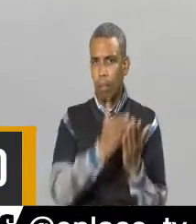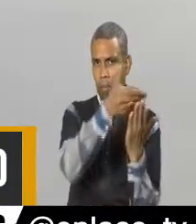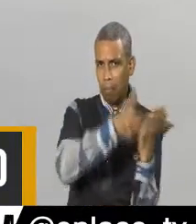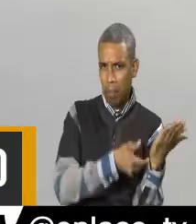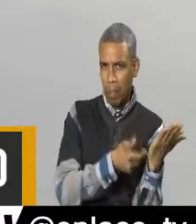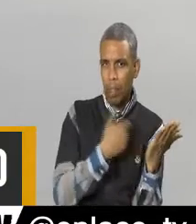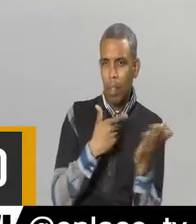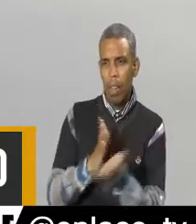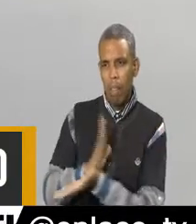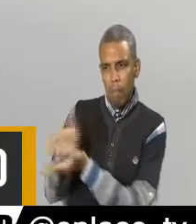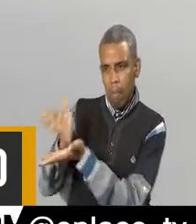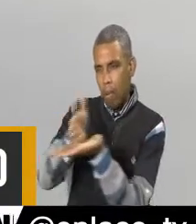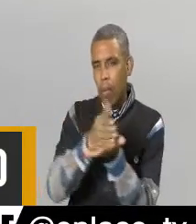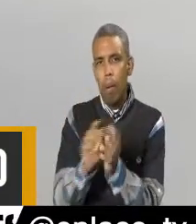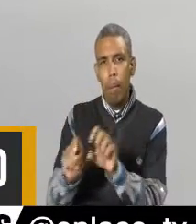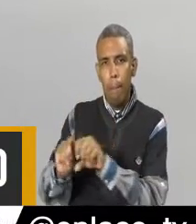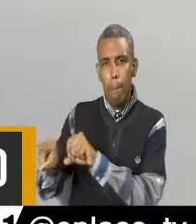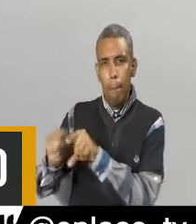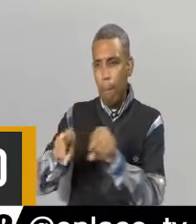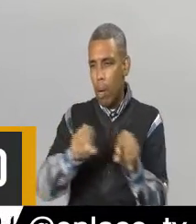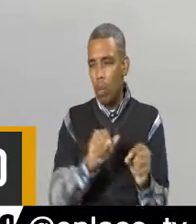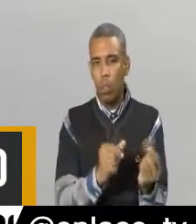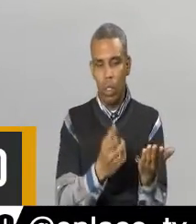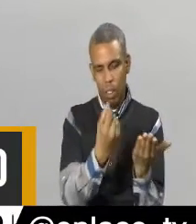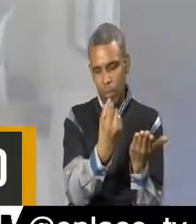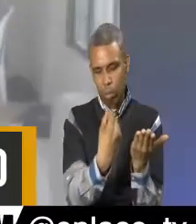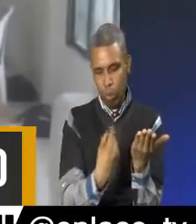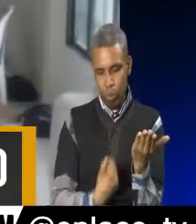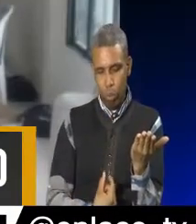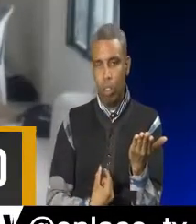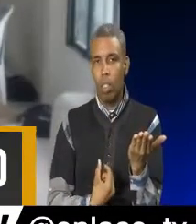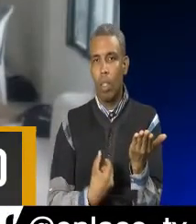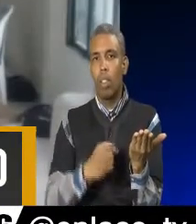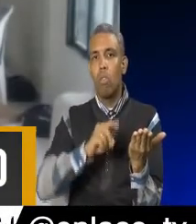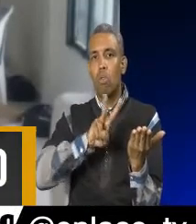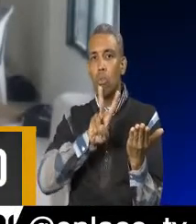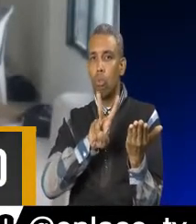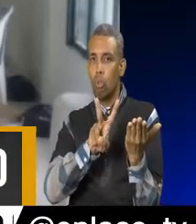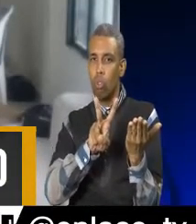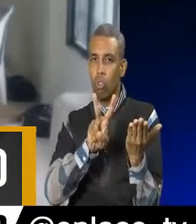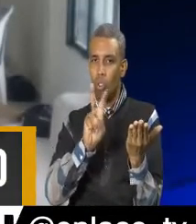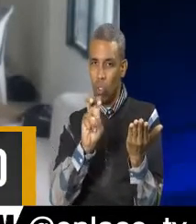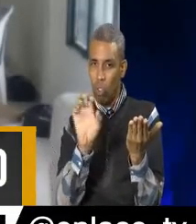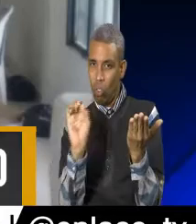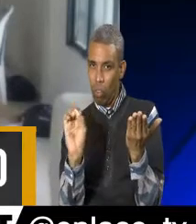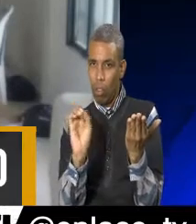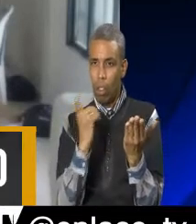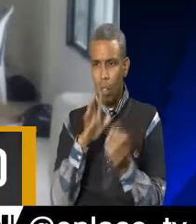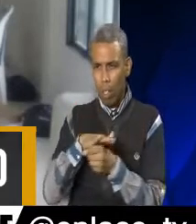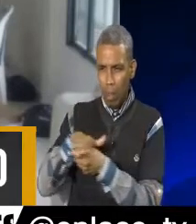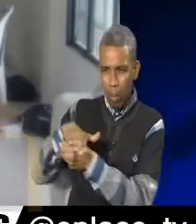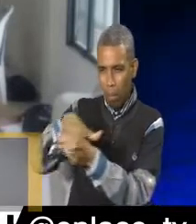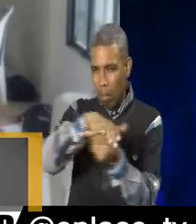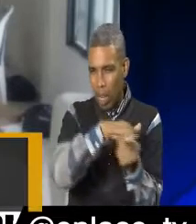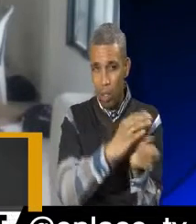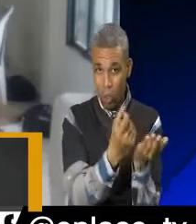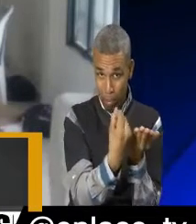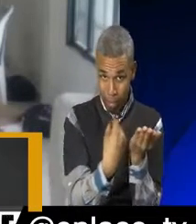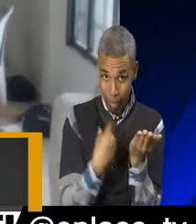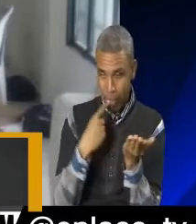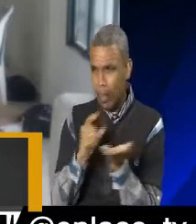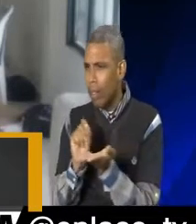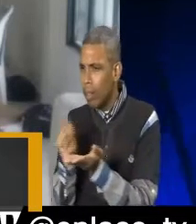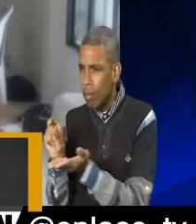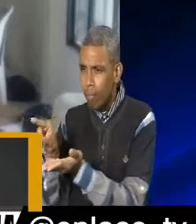del conflicto armado y que se está realizando a través de todas las comunas de Barranca Bermeja. Estas